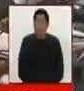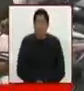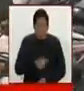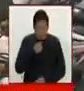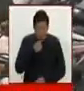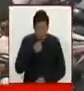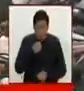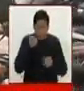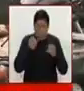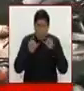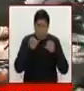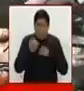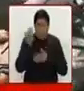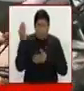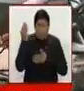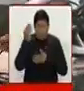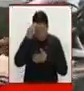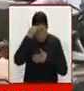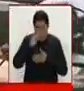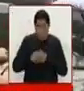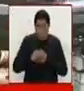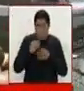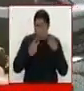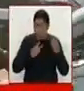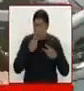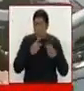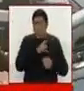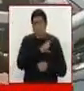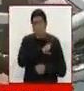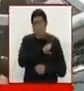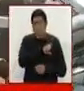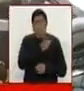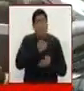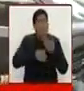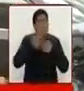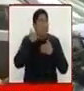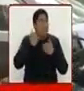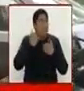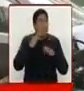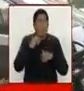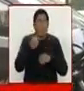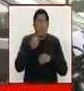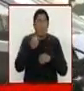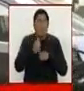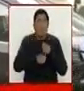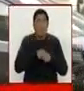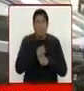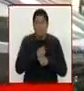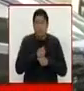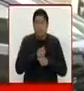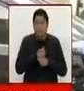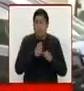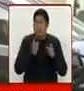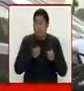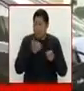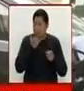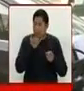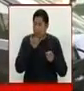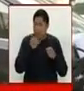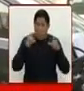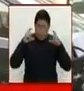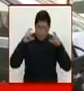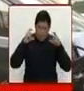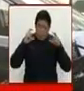Según la ficha de información de este menor, él visitó oficinas policiales cuando apenas tenía 10 años. Así lo revela una de